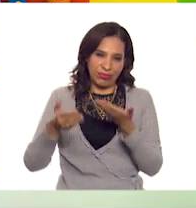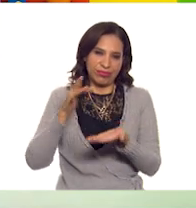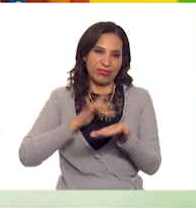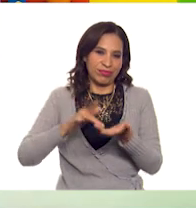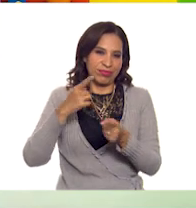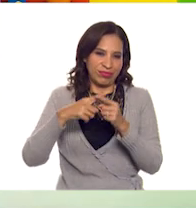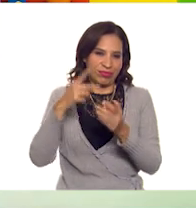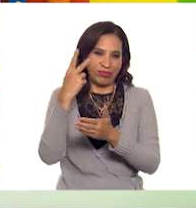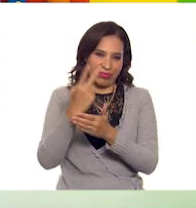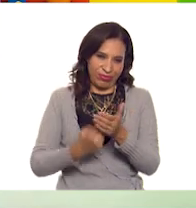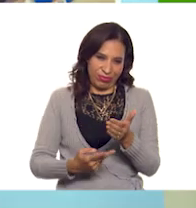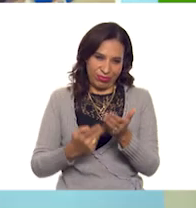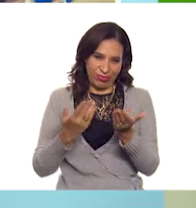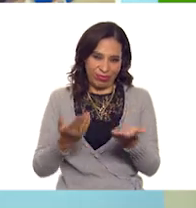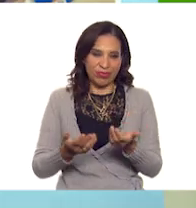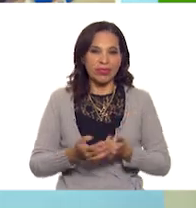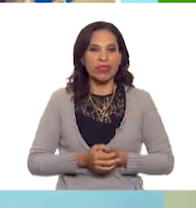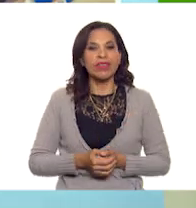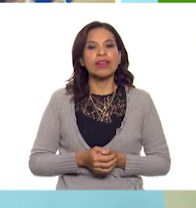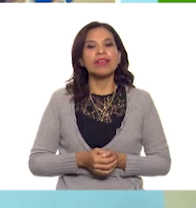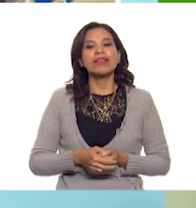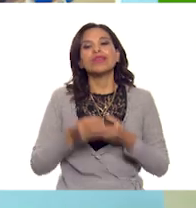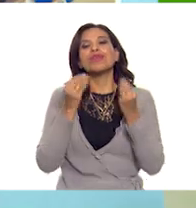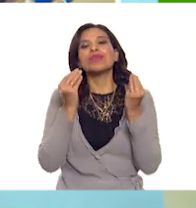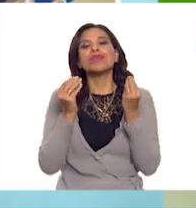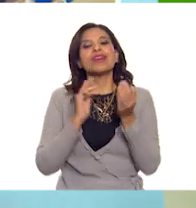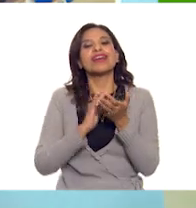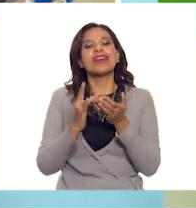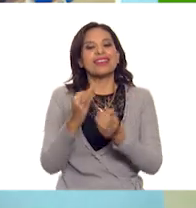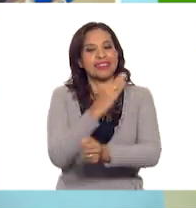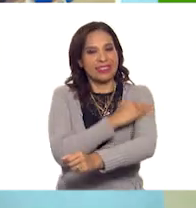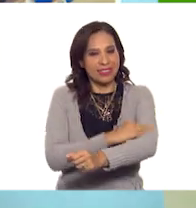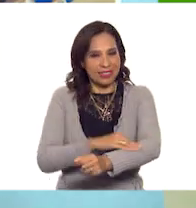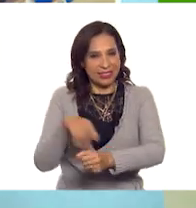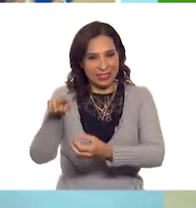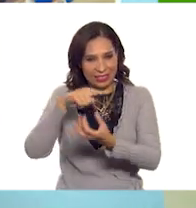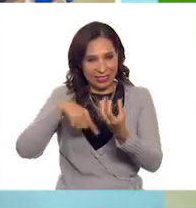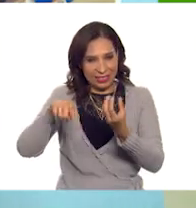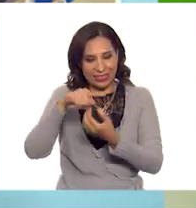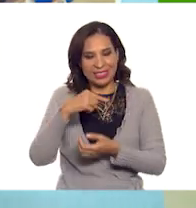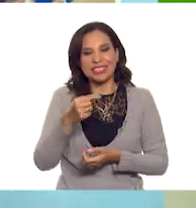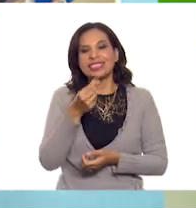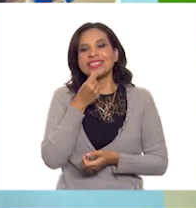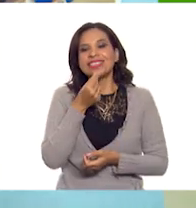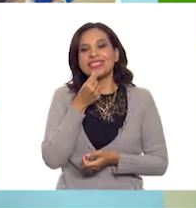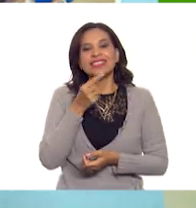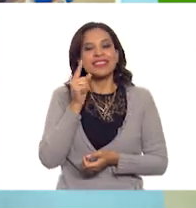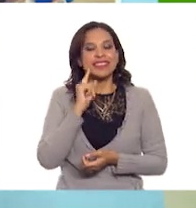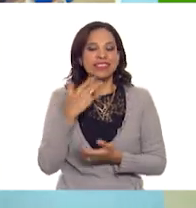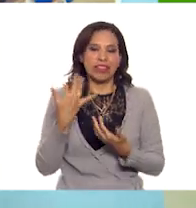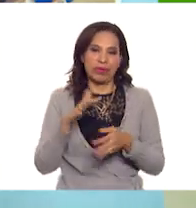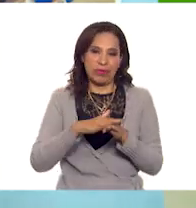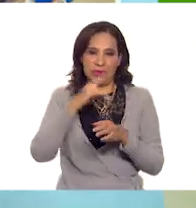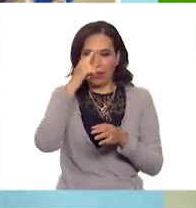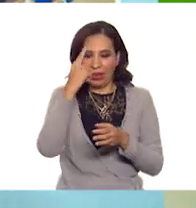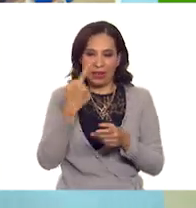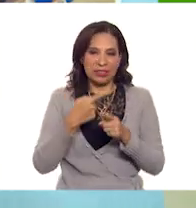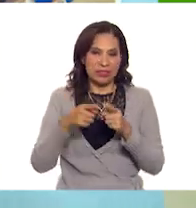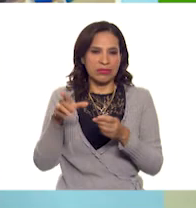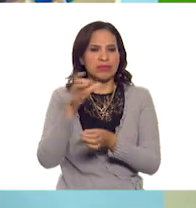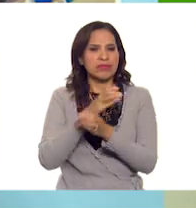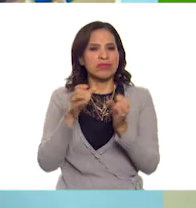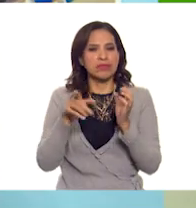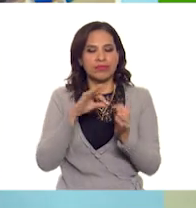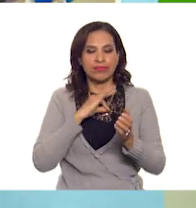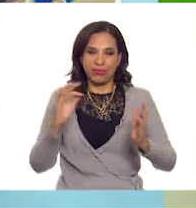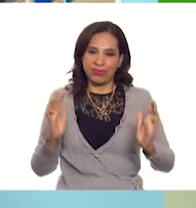muchos programas. Así es. Muchas gracias a las familias de estas grandiosas niñas y niños por facilitar las condiciones